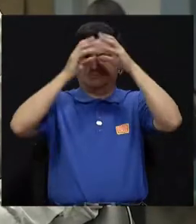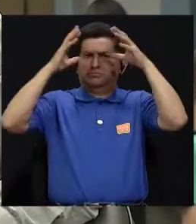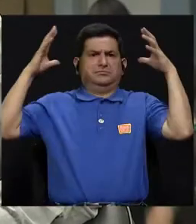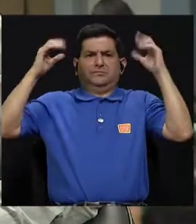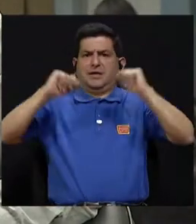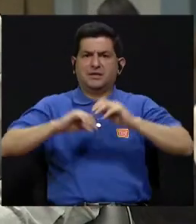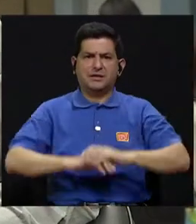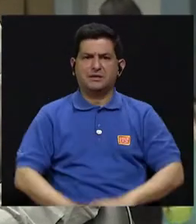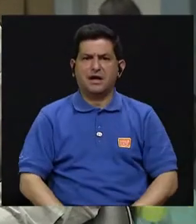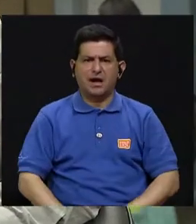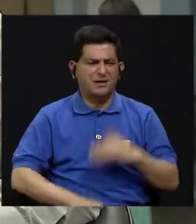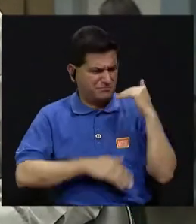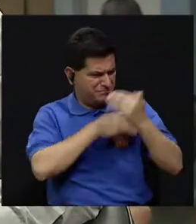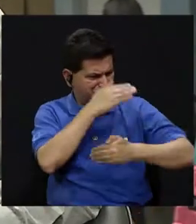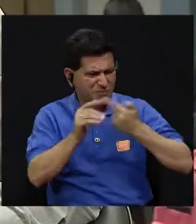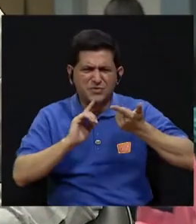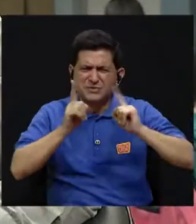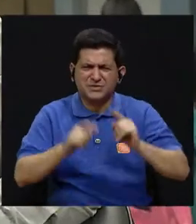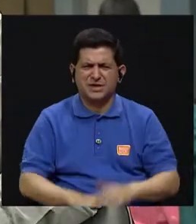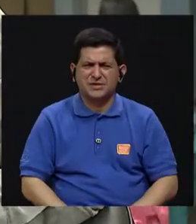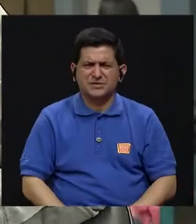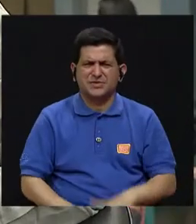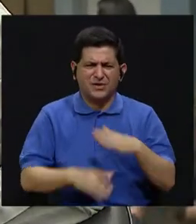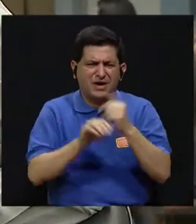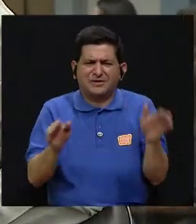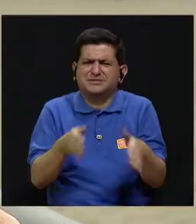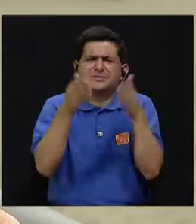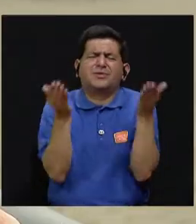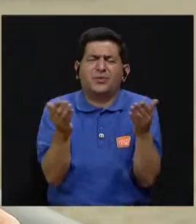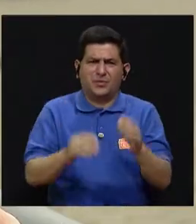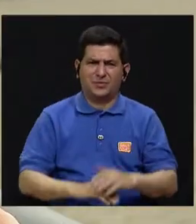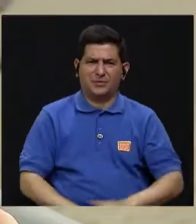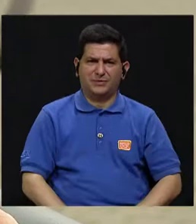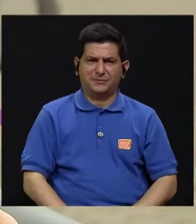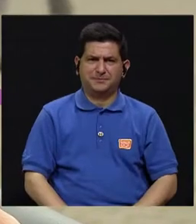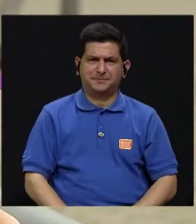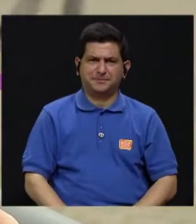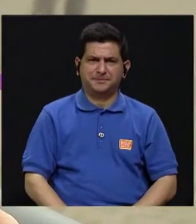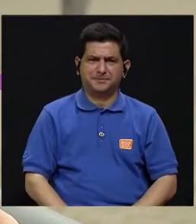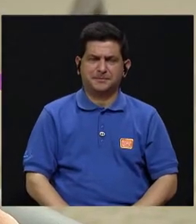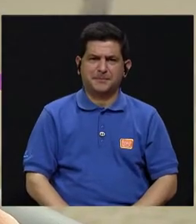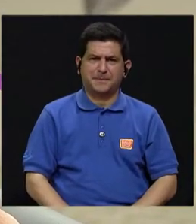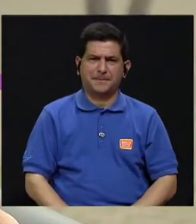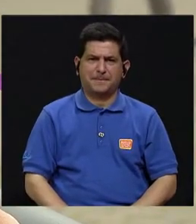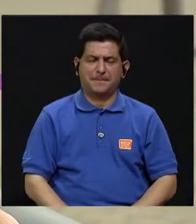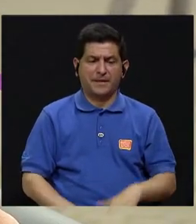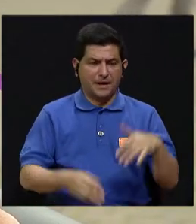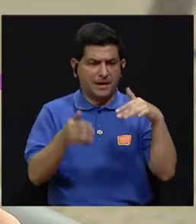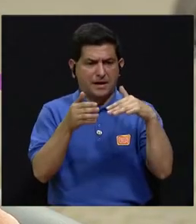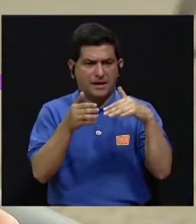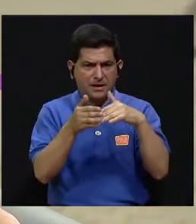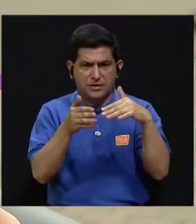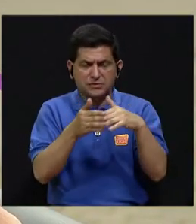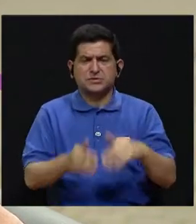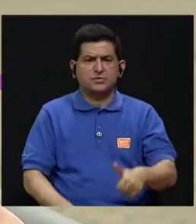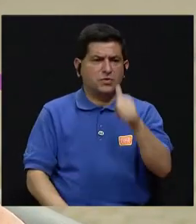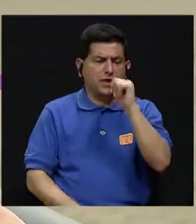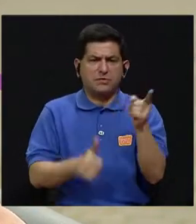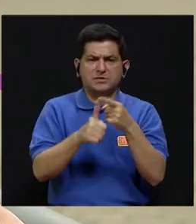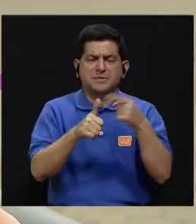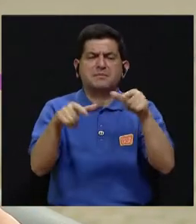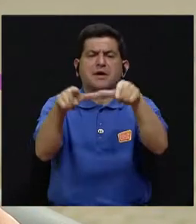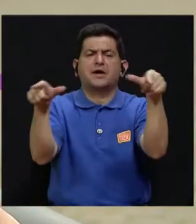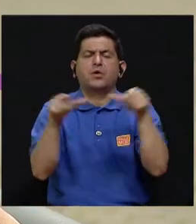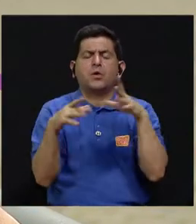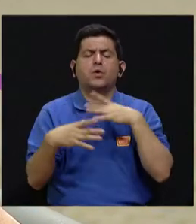imagino cuál es el procedimiento, cómo lo realizan. Bueno, el estudio del agua comienza definiendo cuál